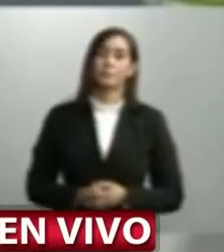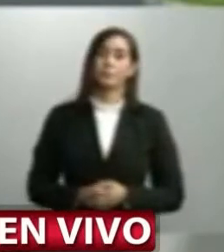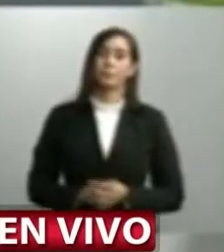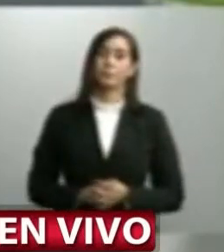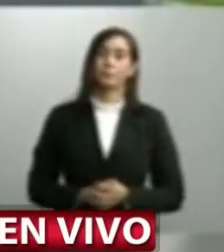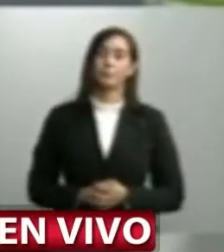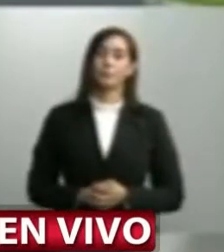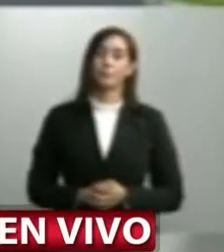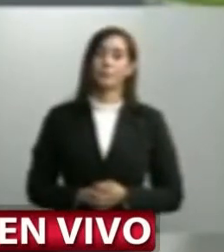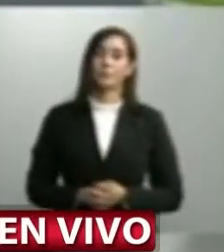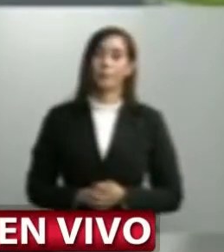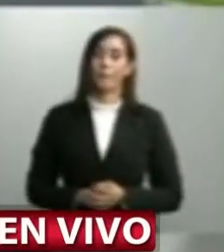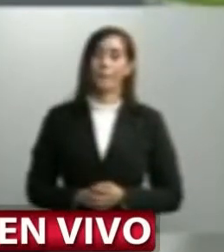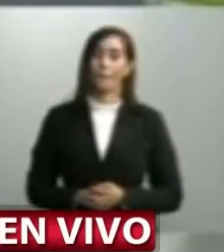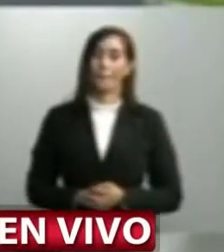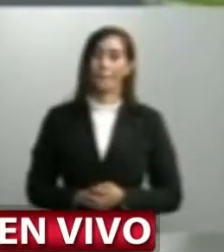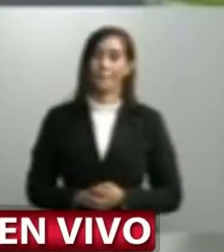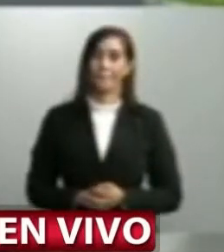Todo ello